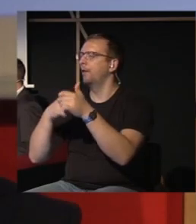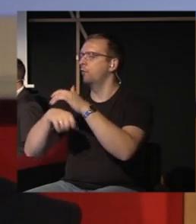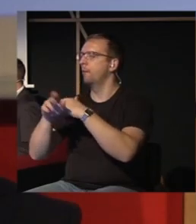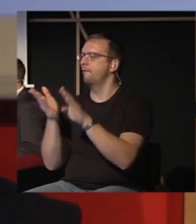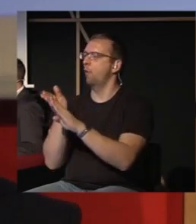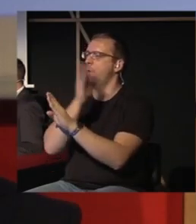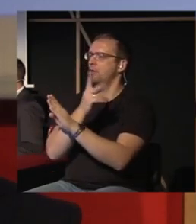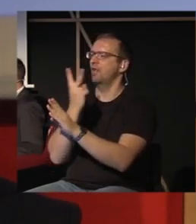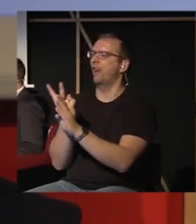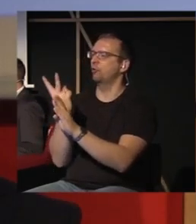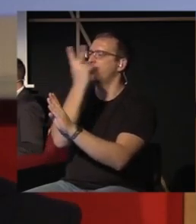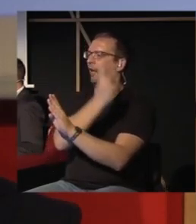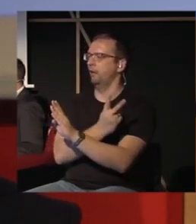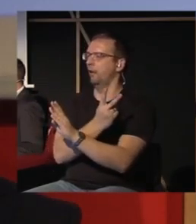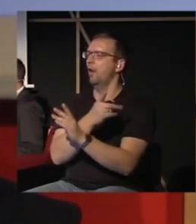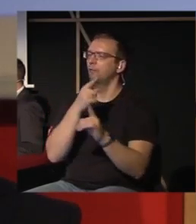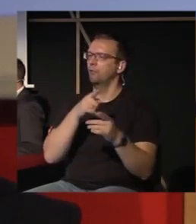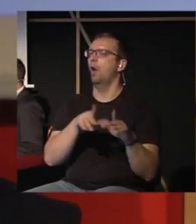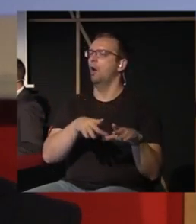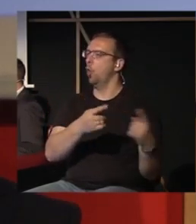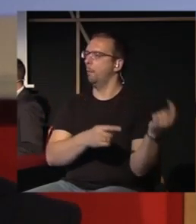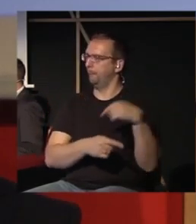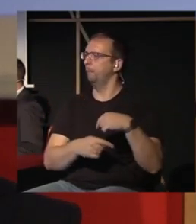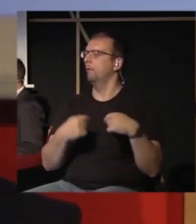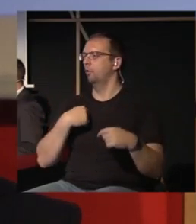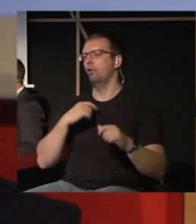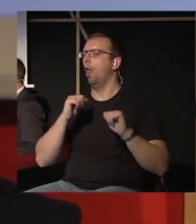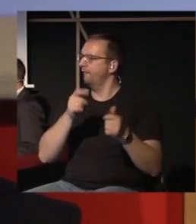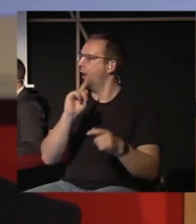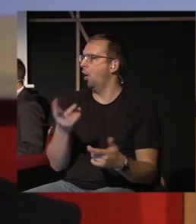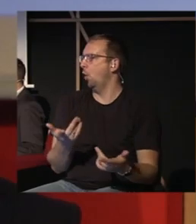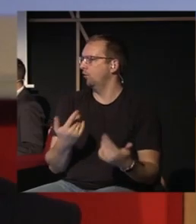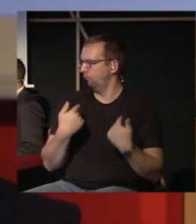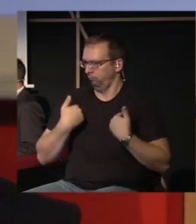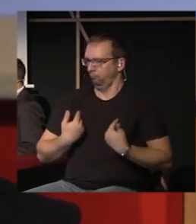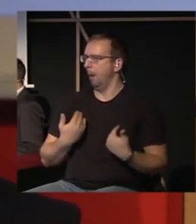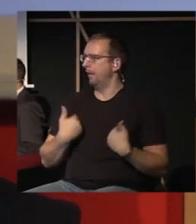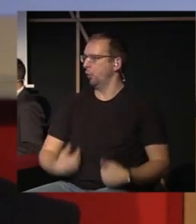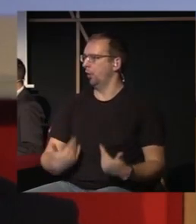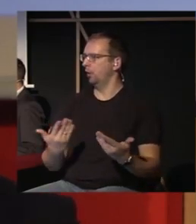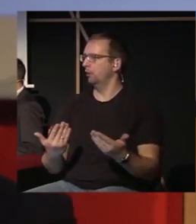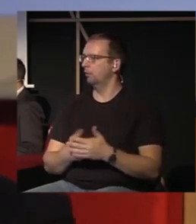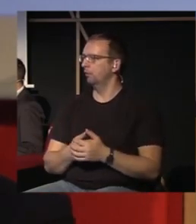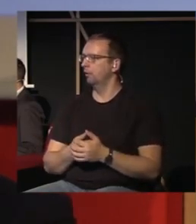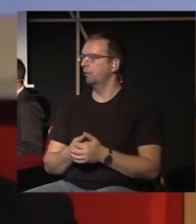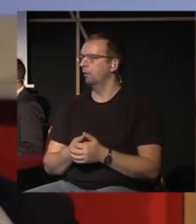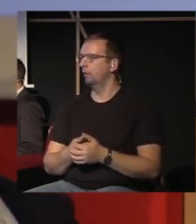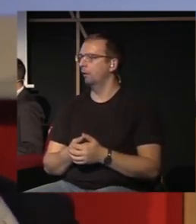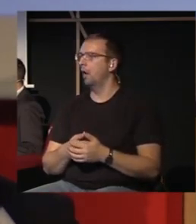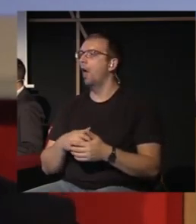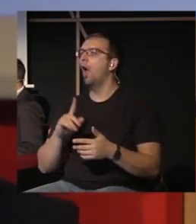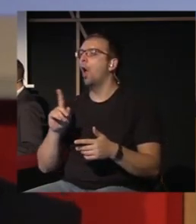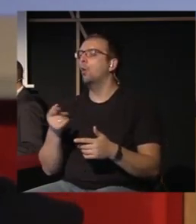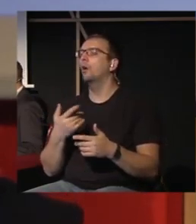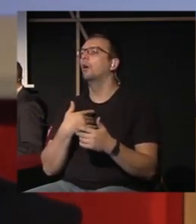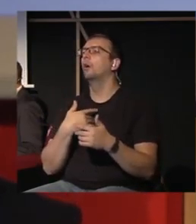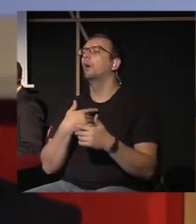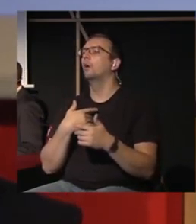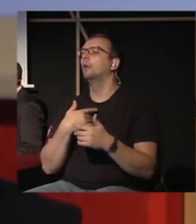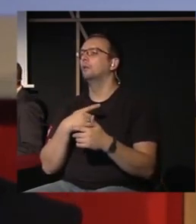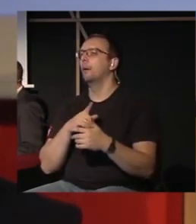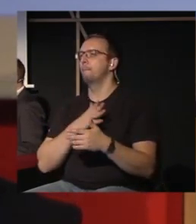Además, mi departamento está incluido dentro de la fundación del Real Betis y también lo compagino con labores sociales, ¿no?, como